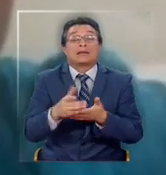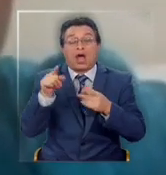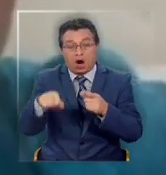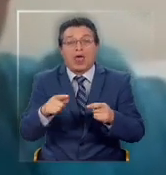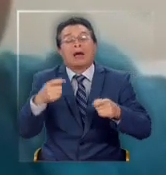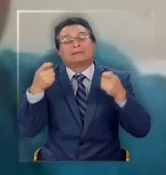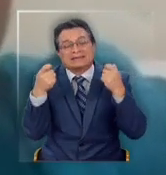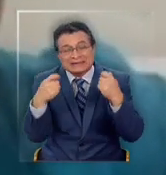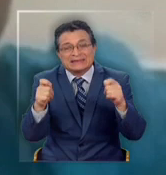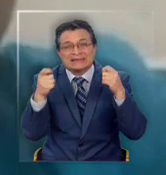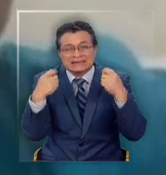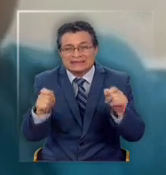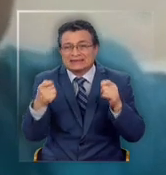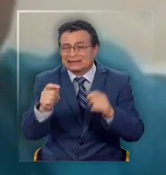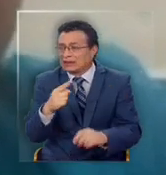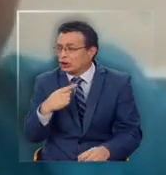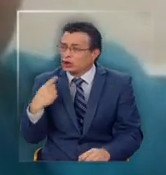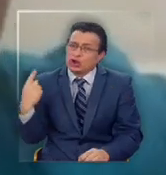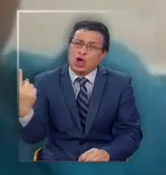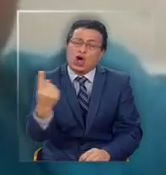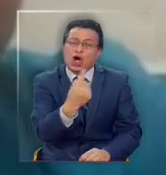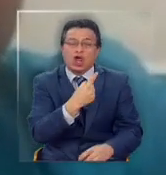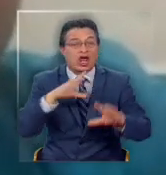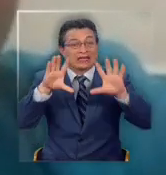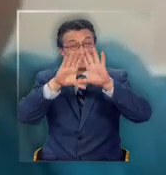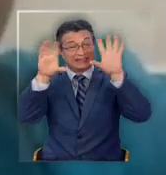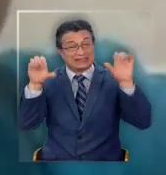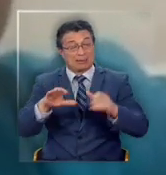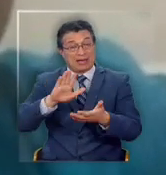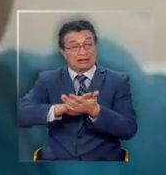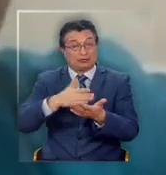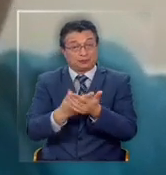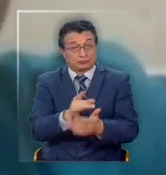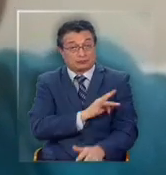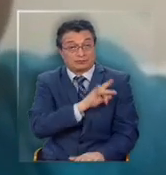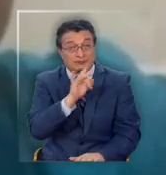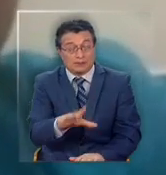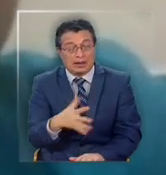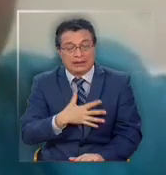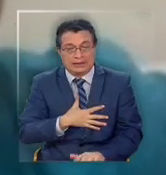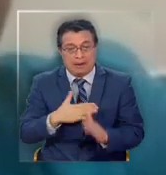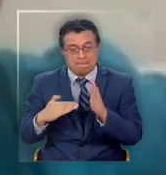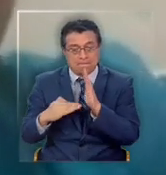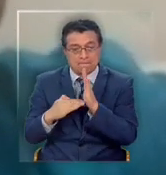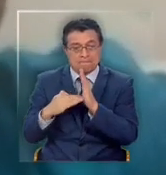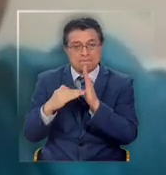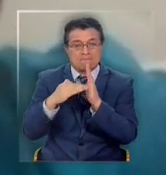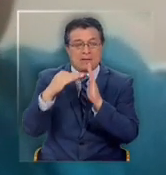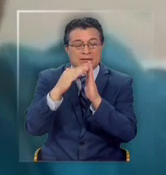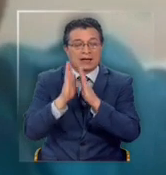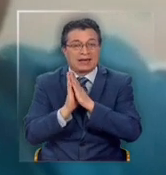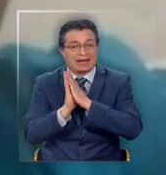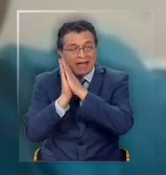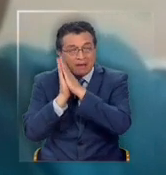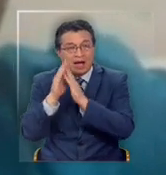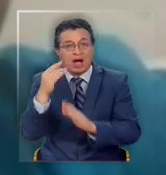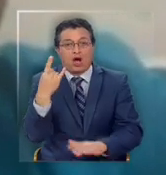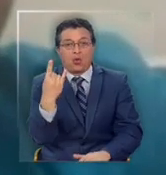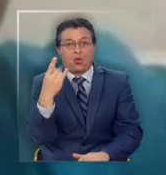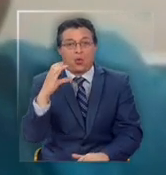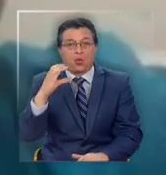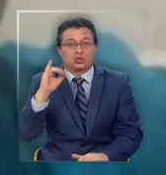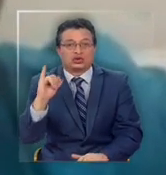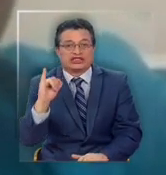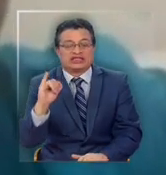el esfuerzo de todo el sistema de salud chileno por tratar de aumentar las camas de cuidados intensivos. Las camas de